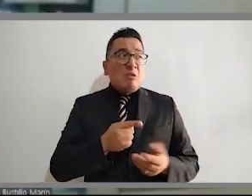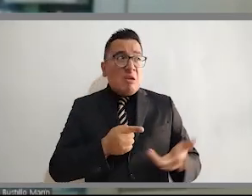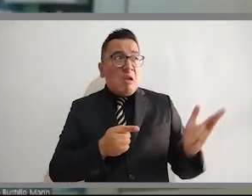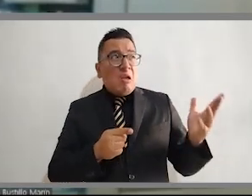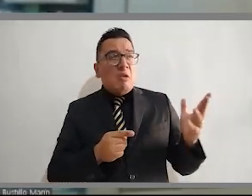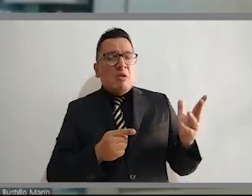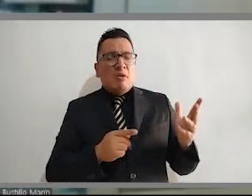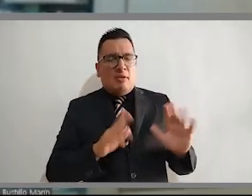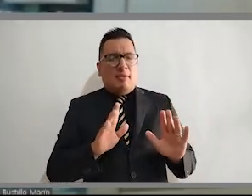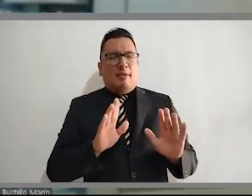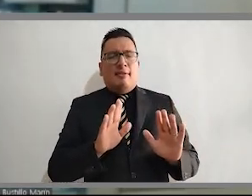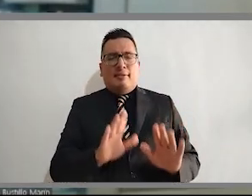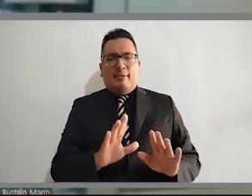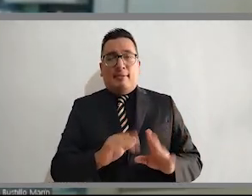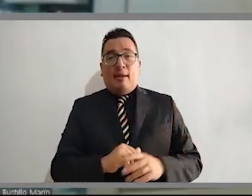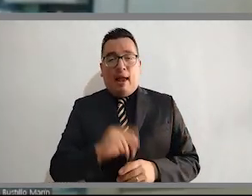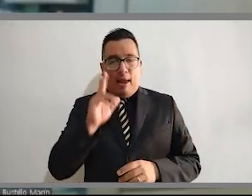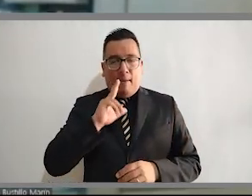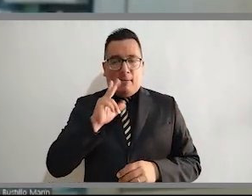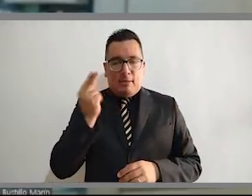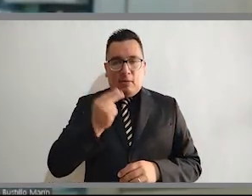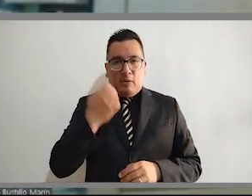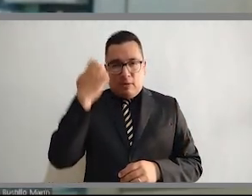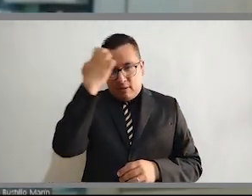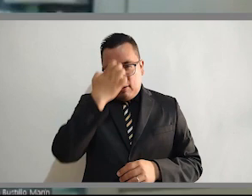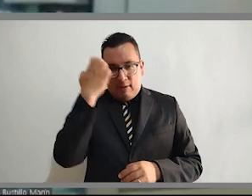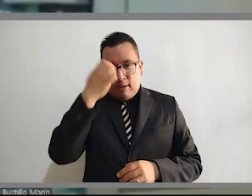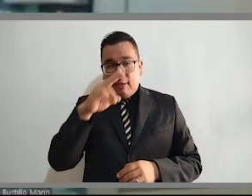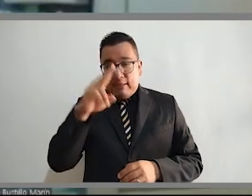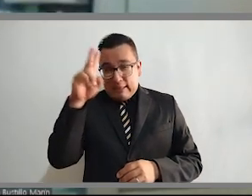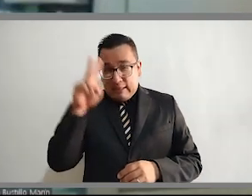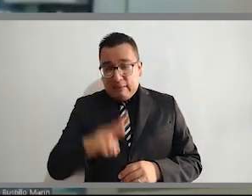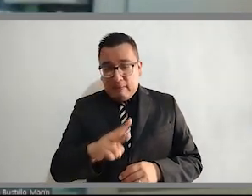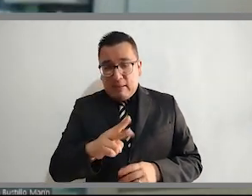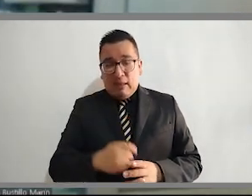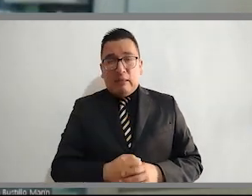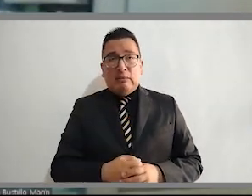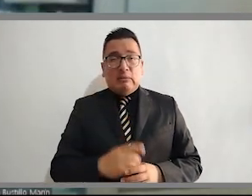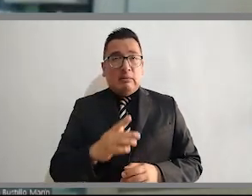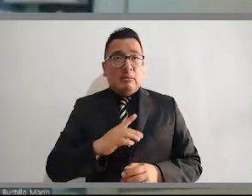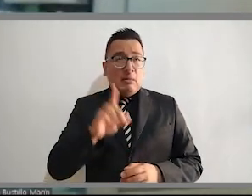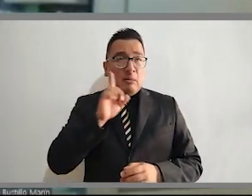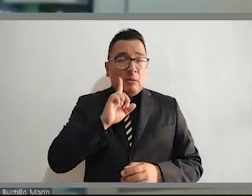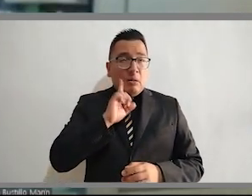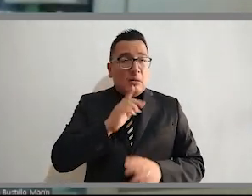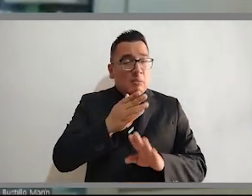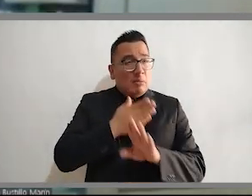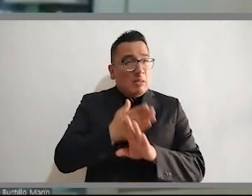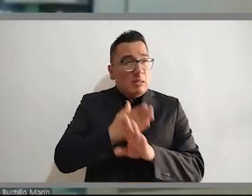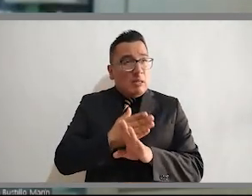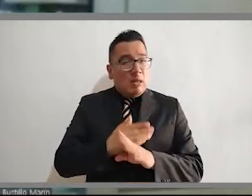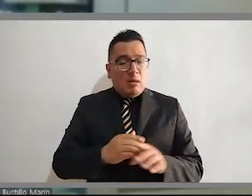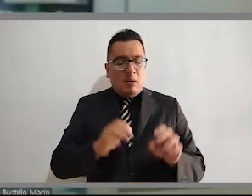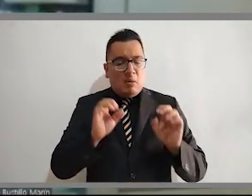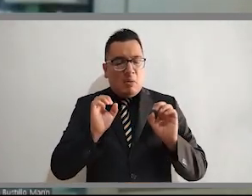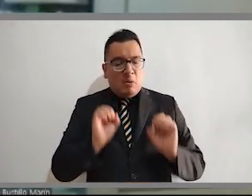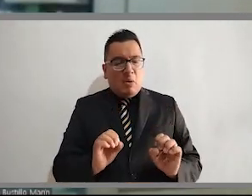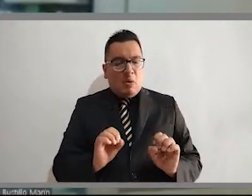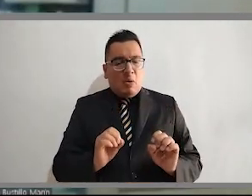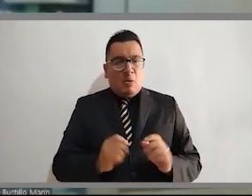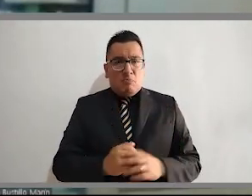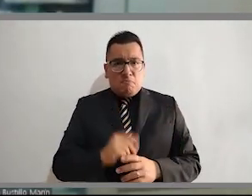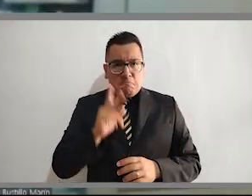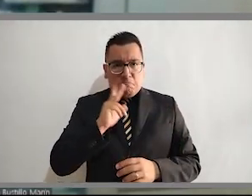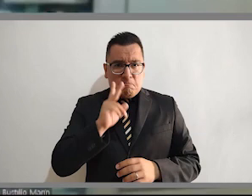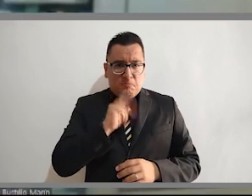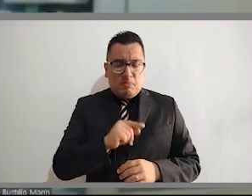cuáles son aquellos elementos que realmente son violencia política de género y que traen, por supuesto, la